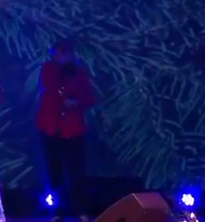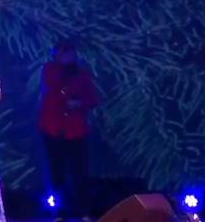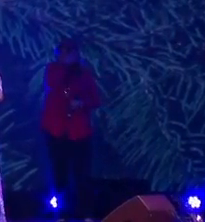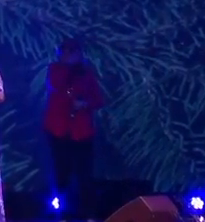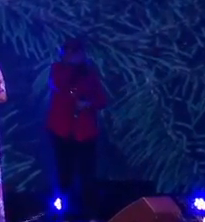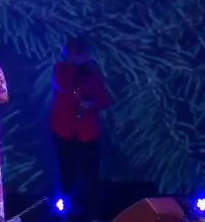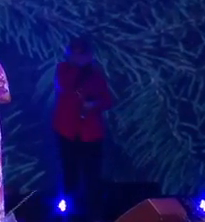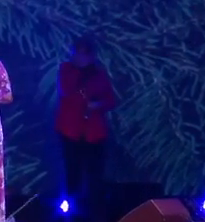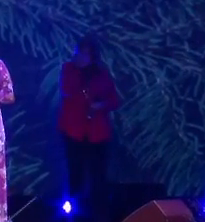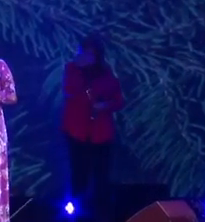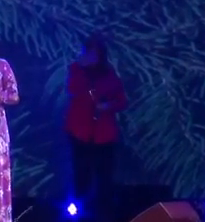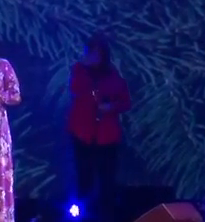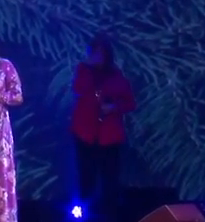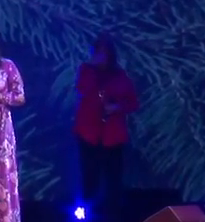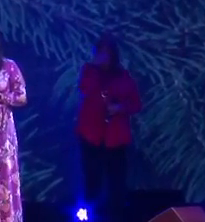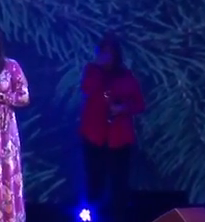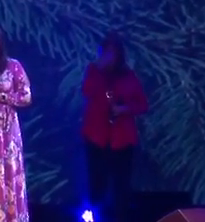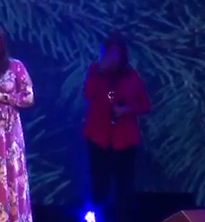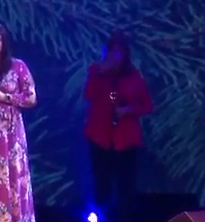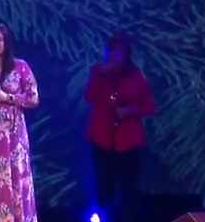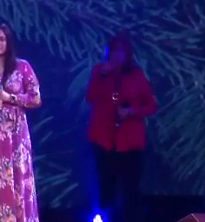peticiones delante del Padre.